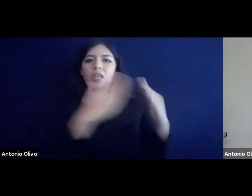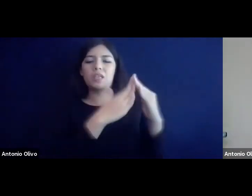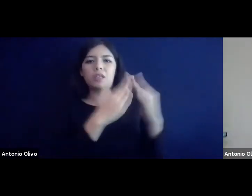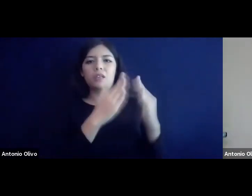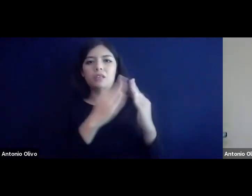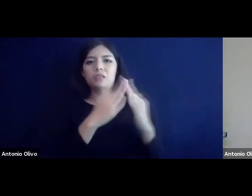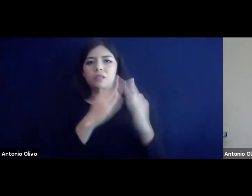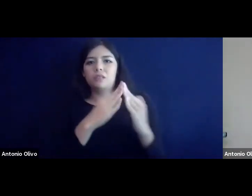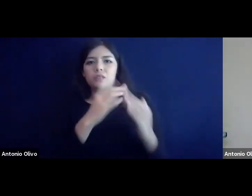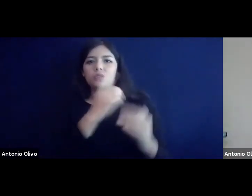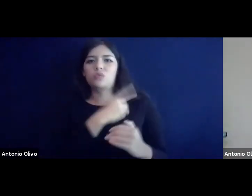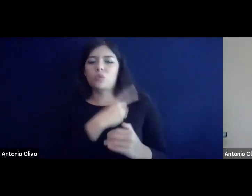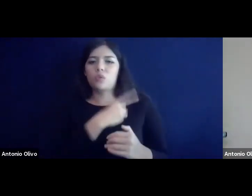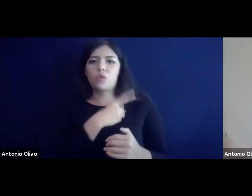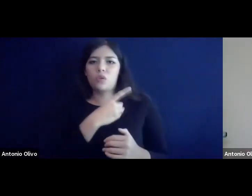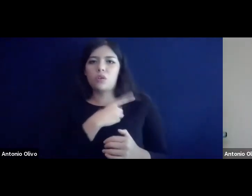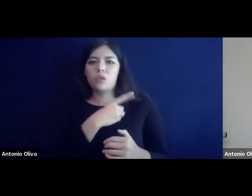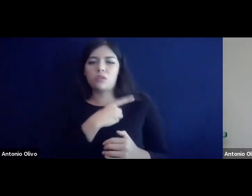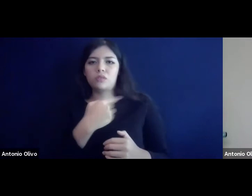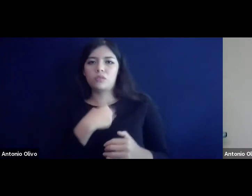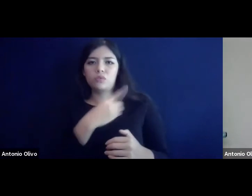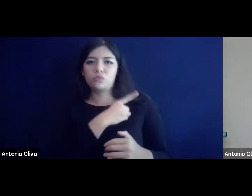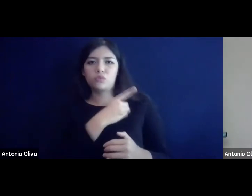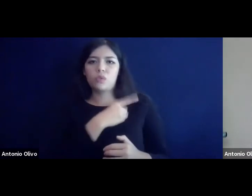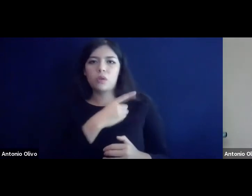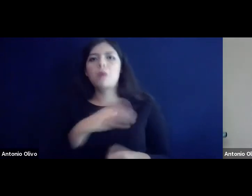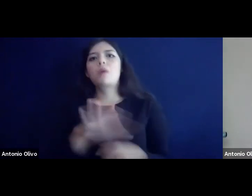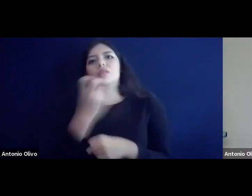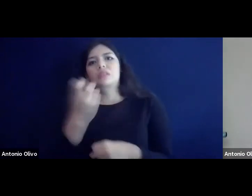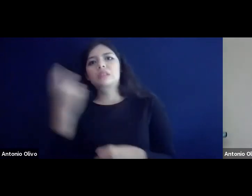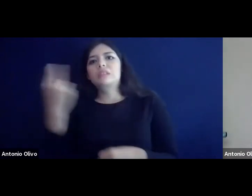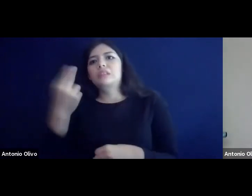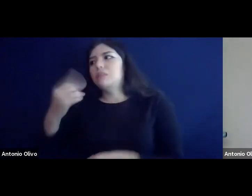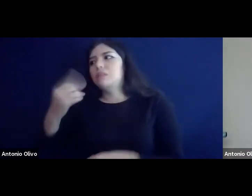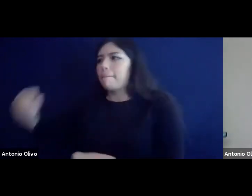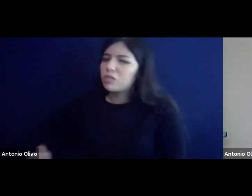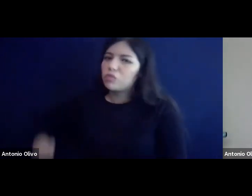discriminación y la estigmatización, gracias, ¿no? Es que me quieres. Entonces,